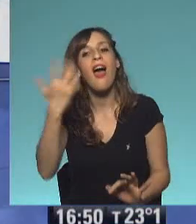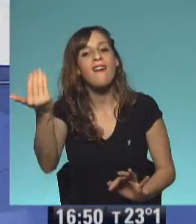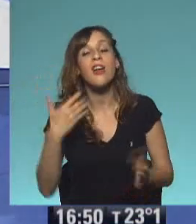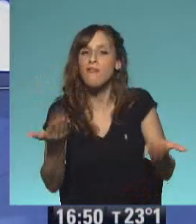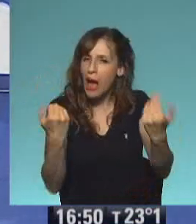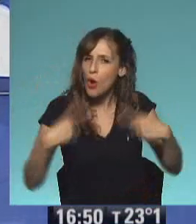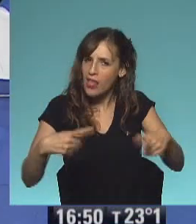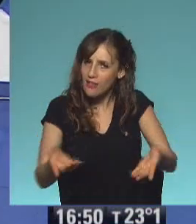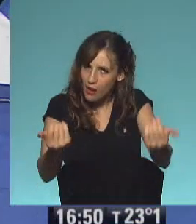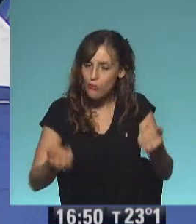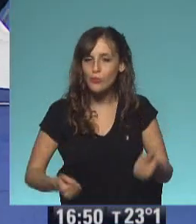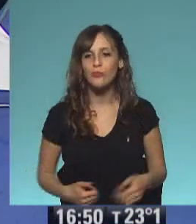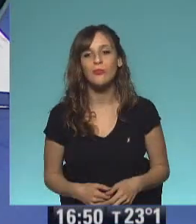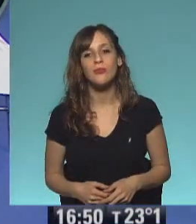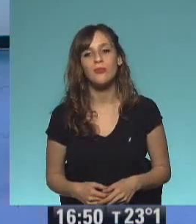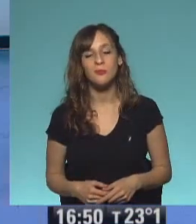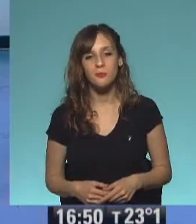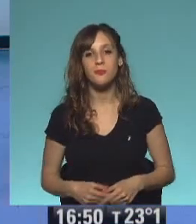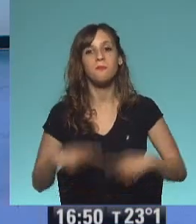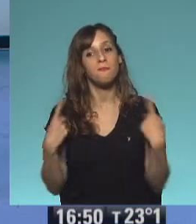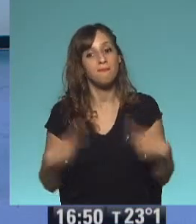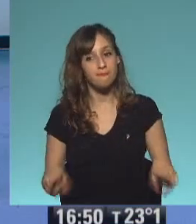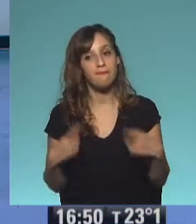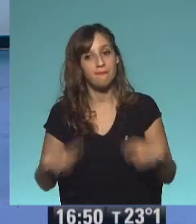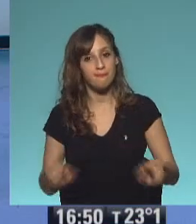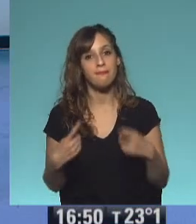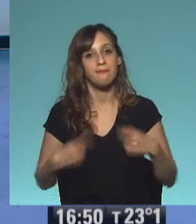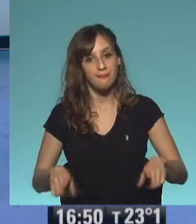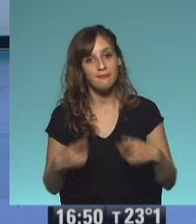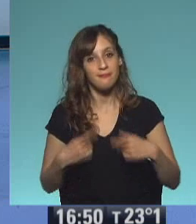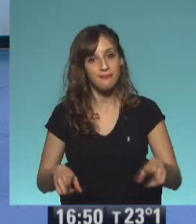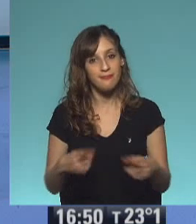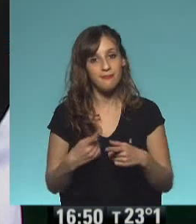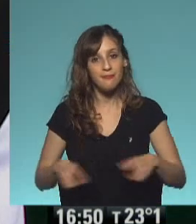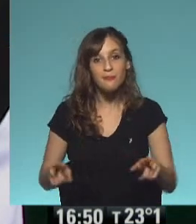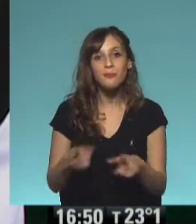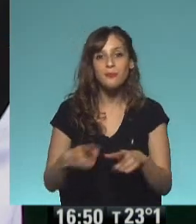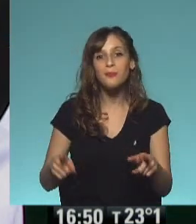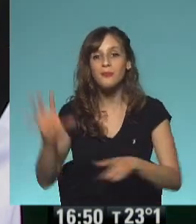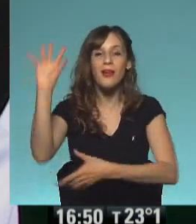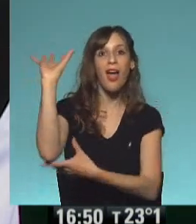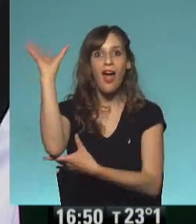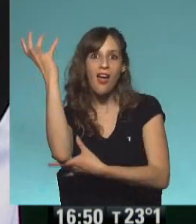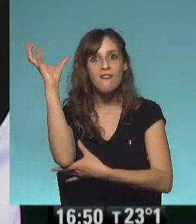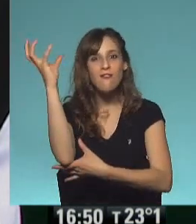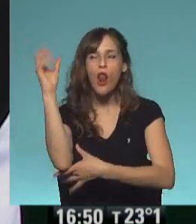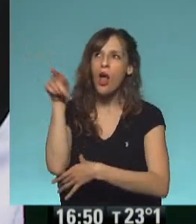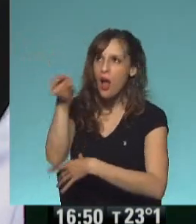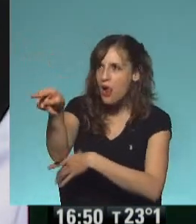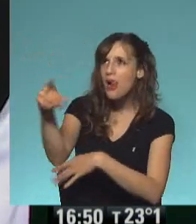cantar eso para alcanzar a las almas santas